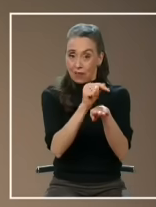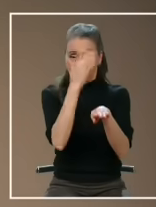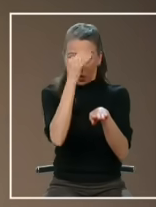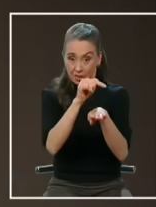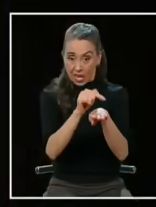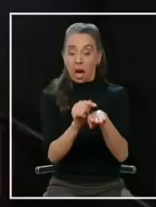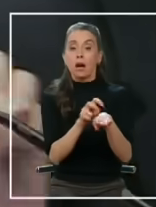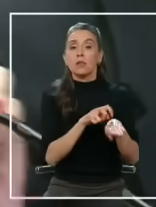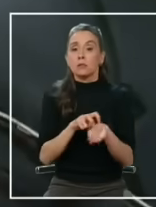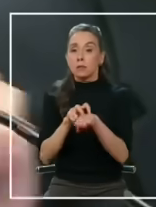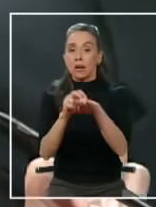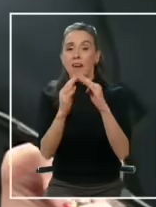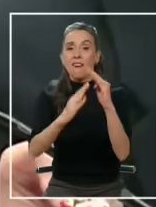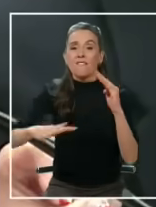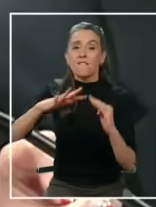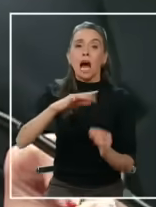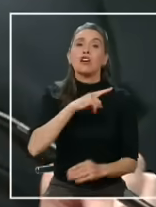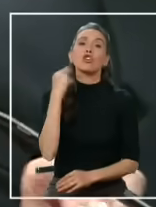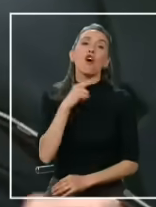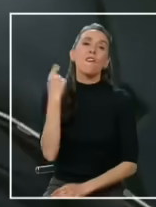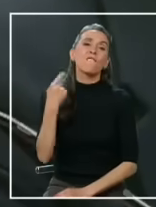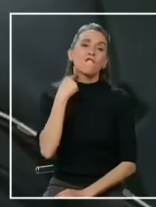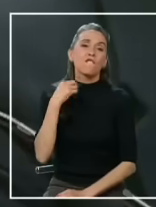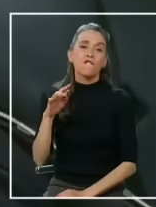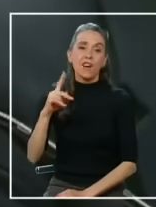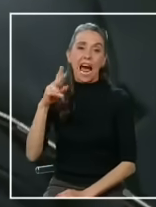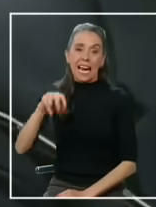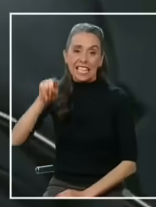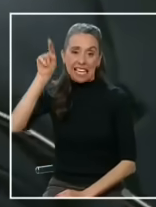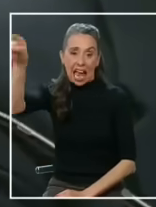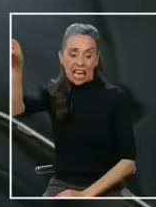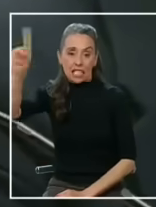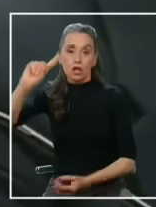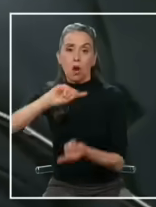funciones en el barrio Franklin.